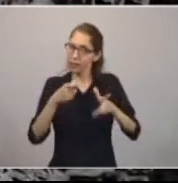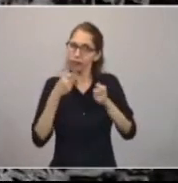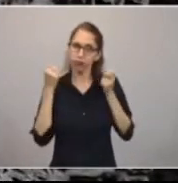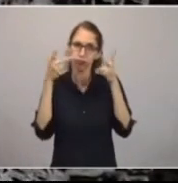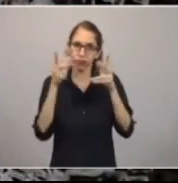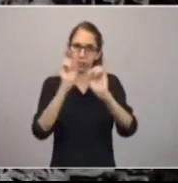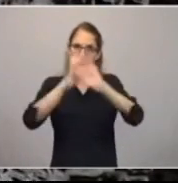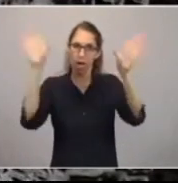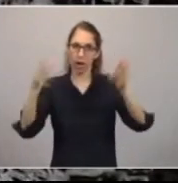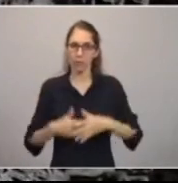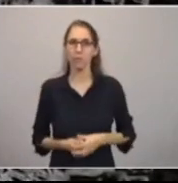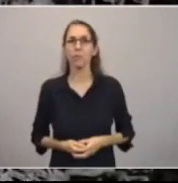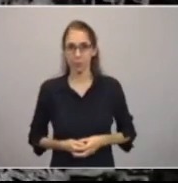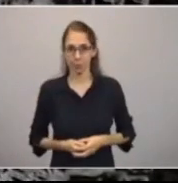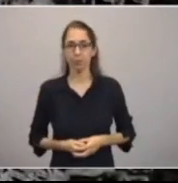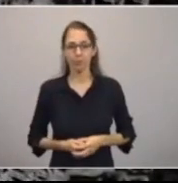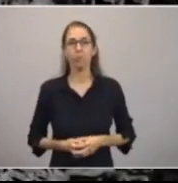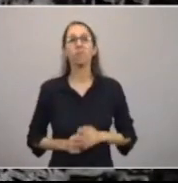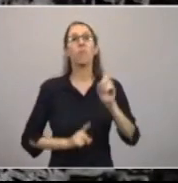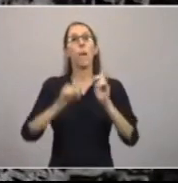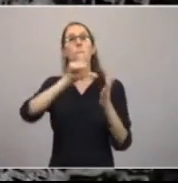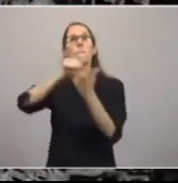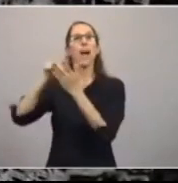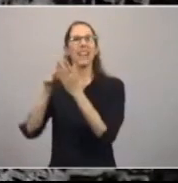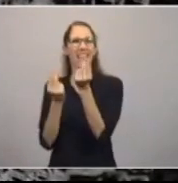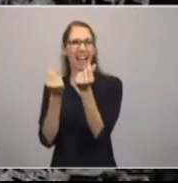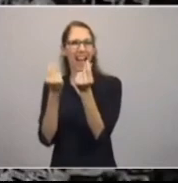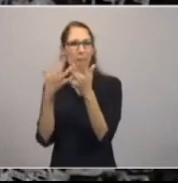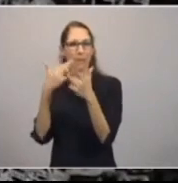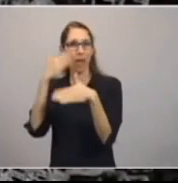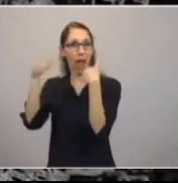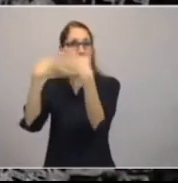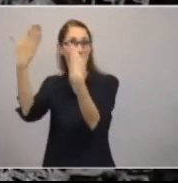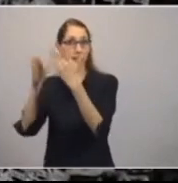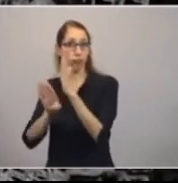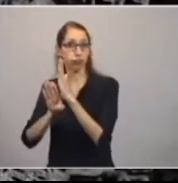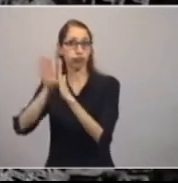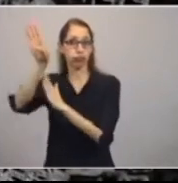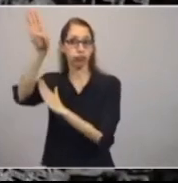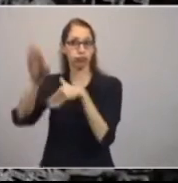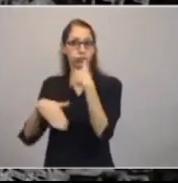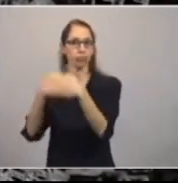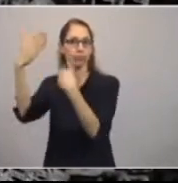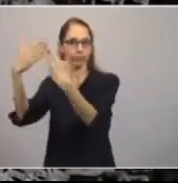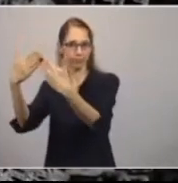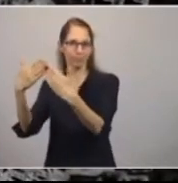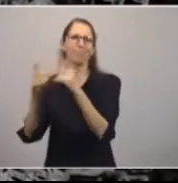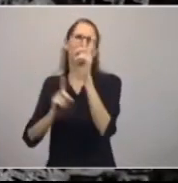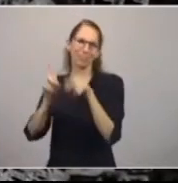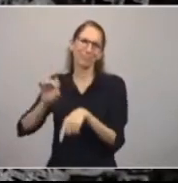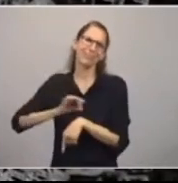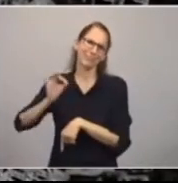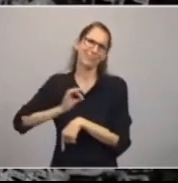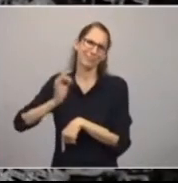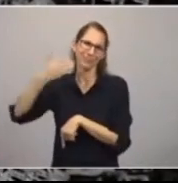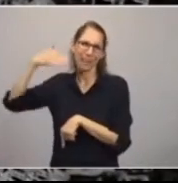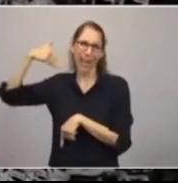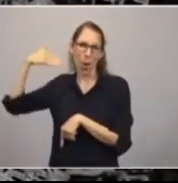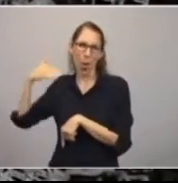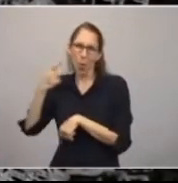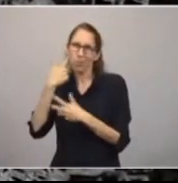claro. En los países capitalistas avanzados, en los más antiguos